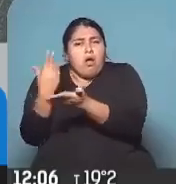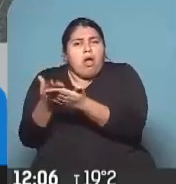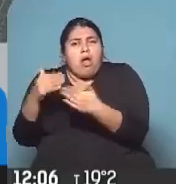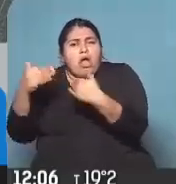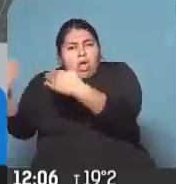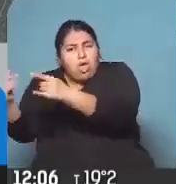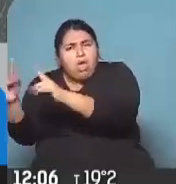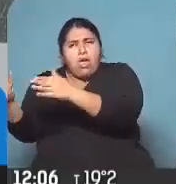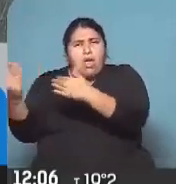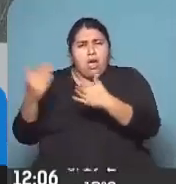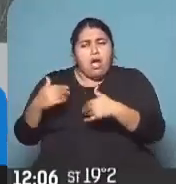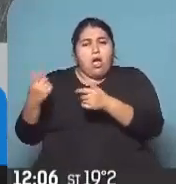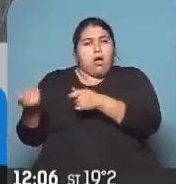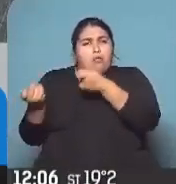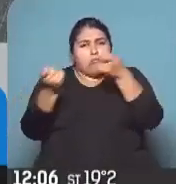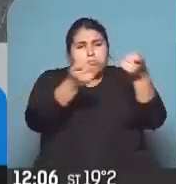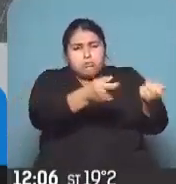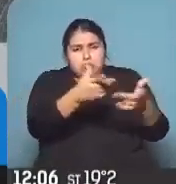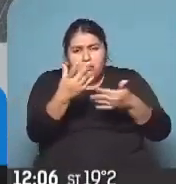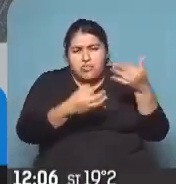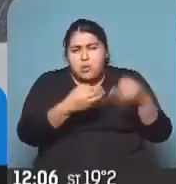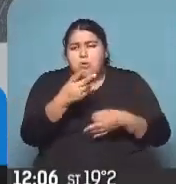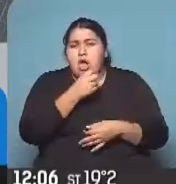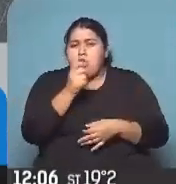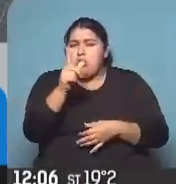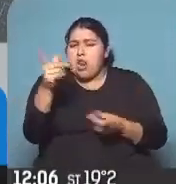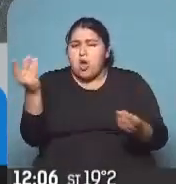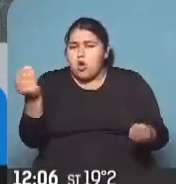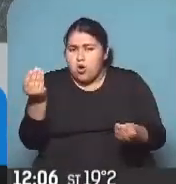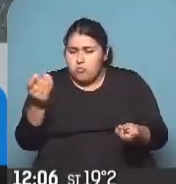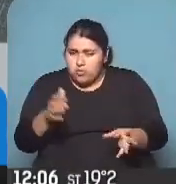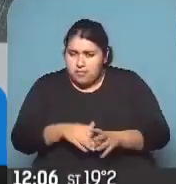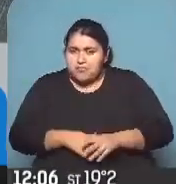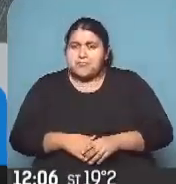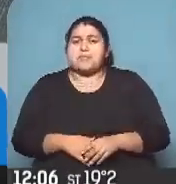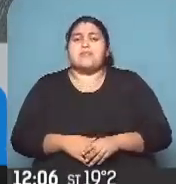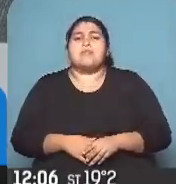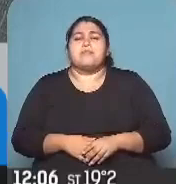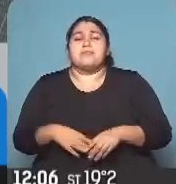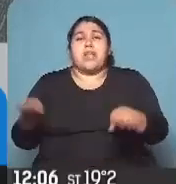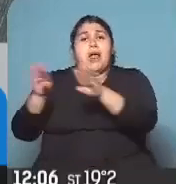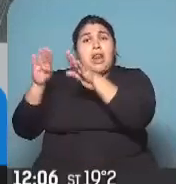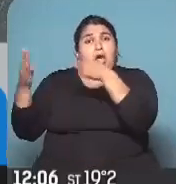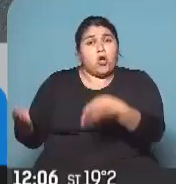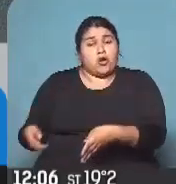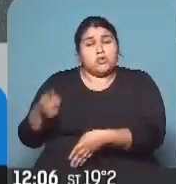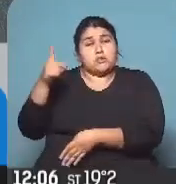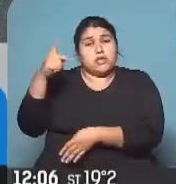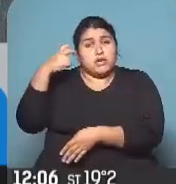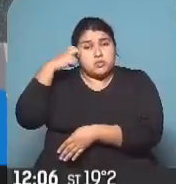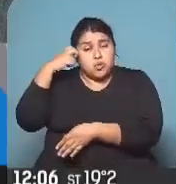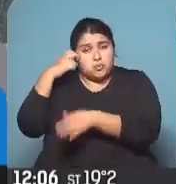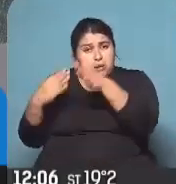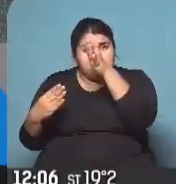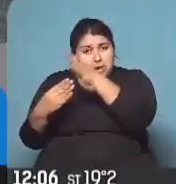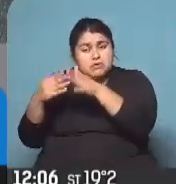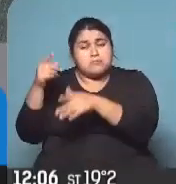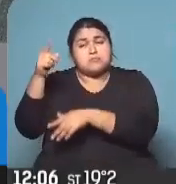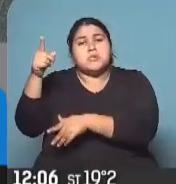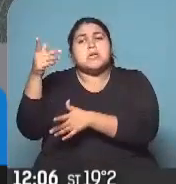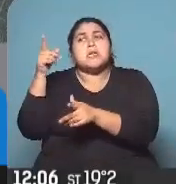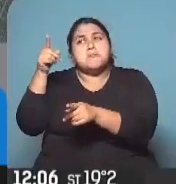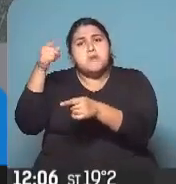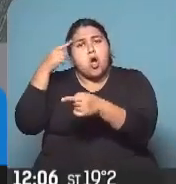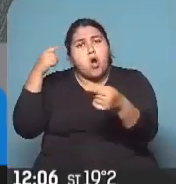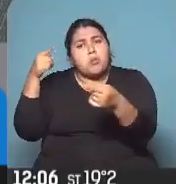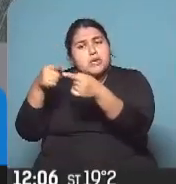después devolverlo al tribunal? Que quizás la Corte Suprema de Justicia tuvo un objetivo que está